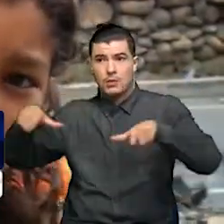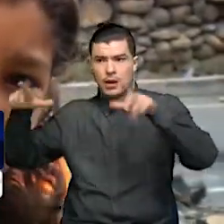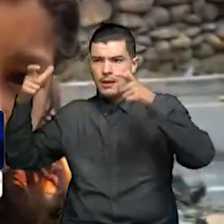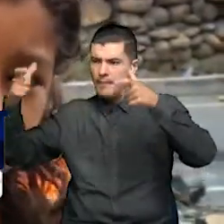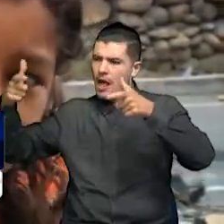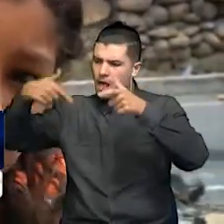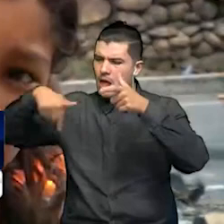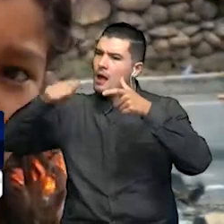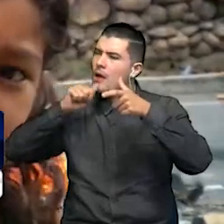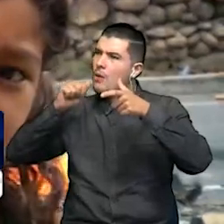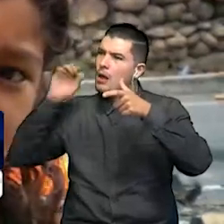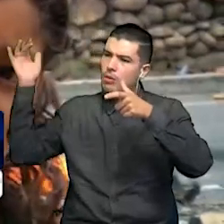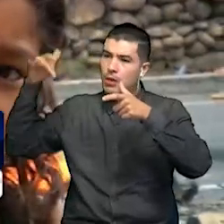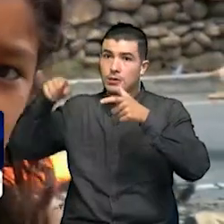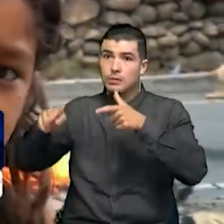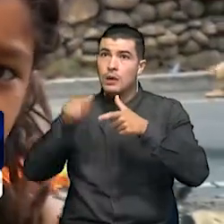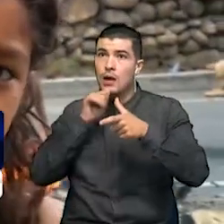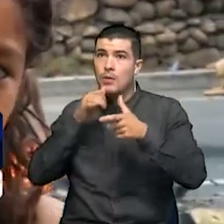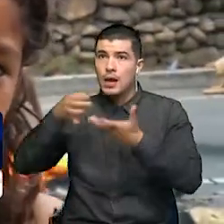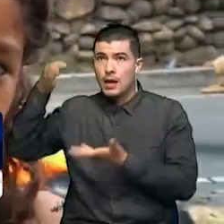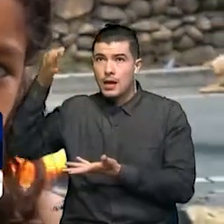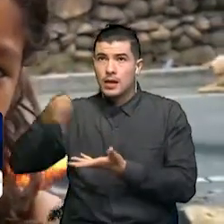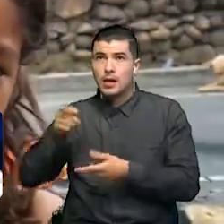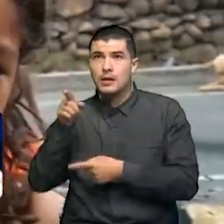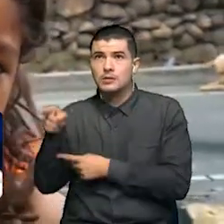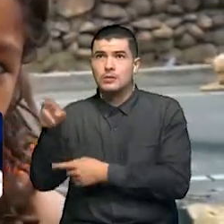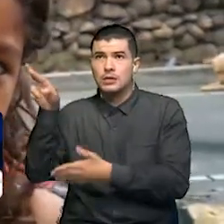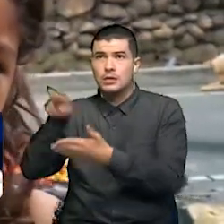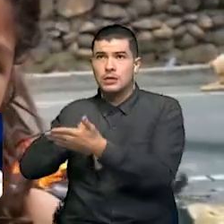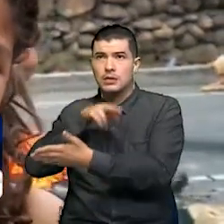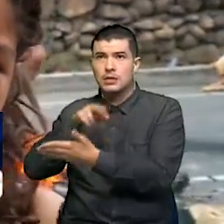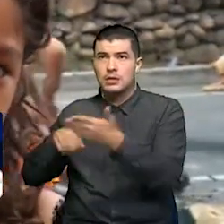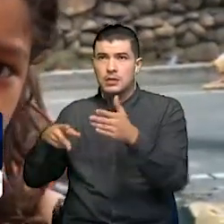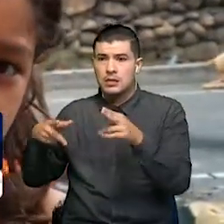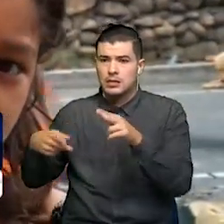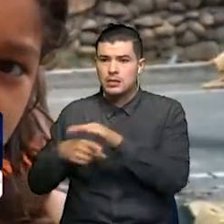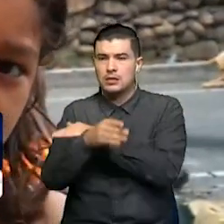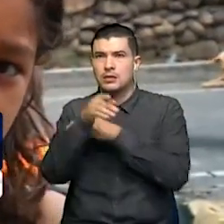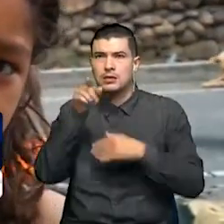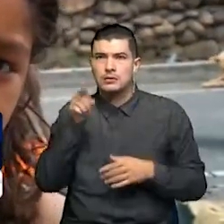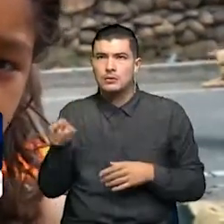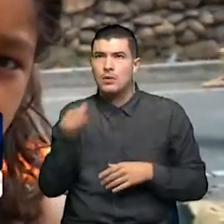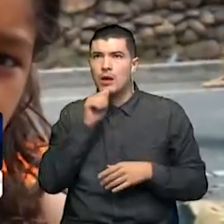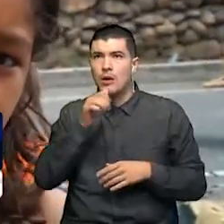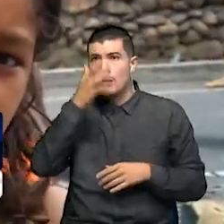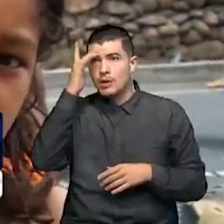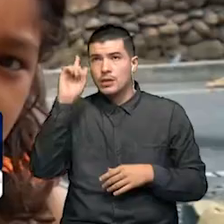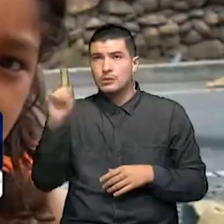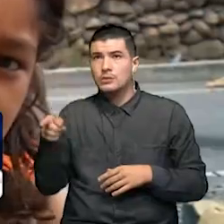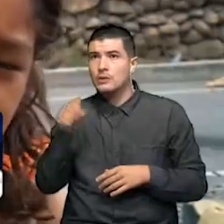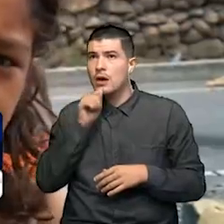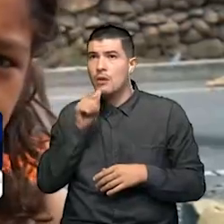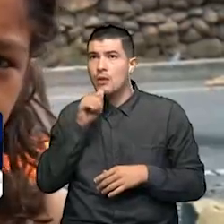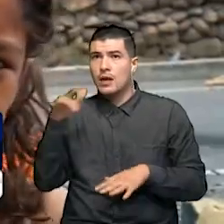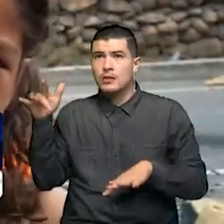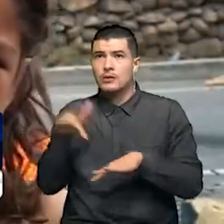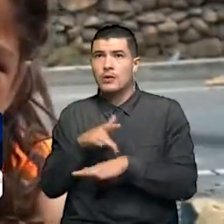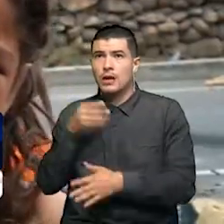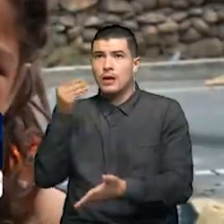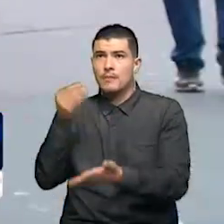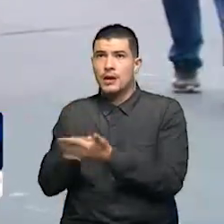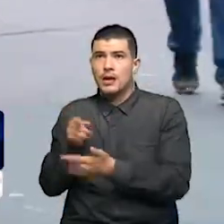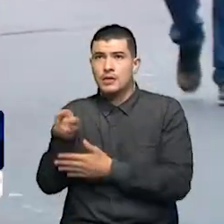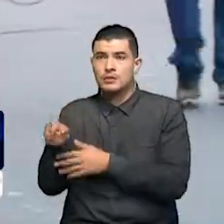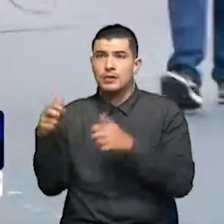tanque y vinieron los de aguas kapital y nos anularon la entrada del agua que porque si entraba agua y tocaba que pagar el recibo